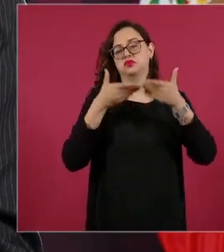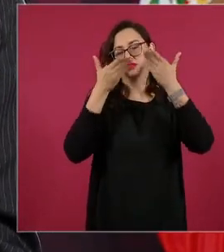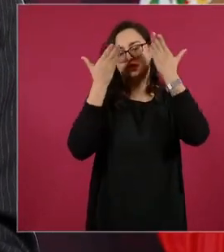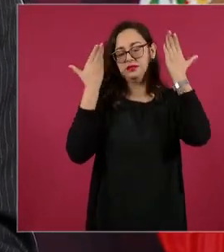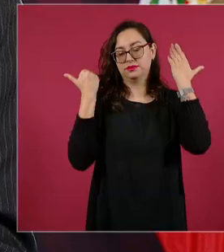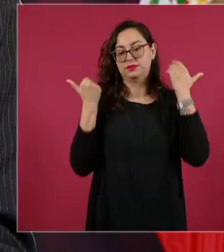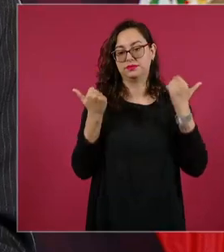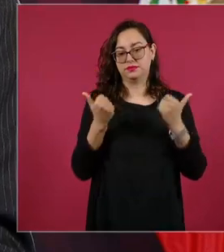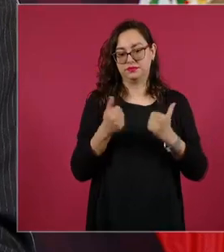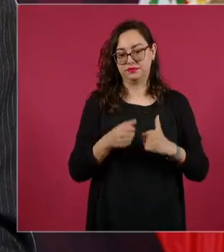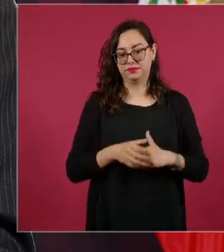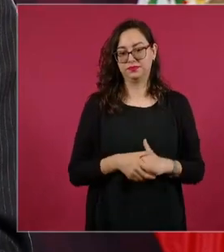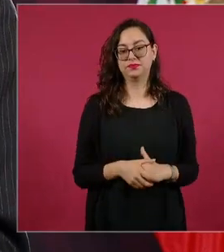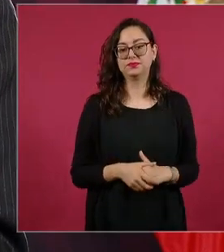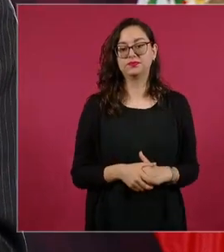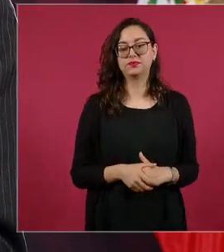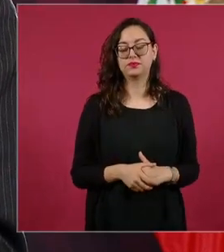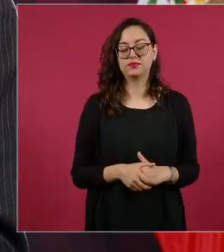yo este